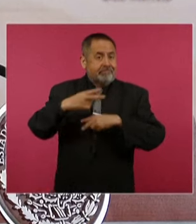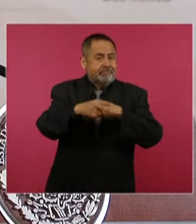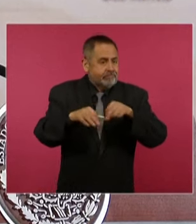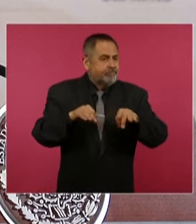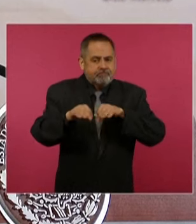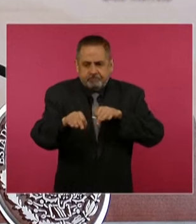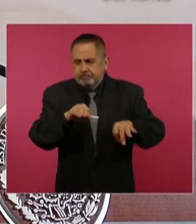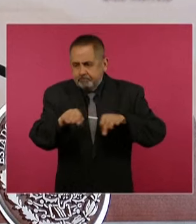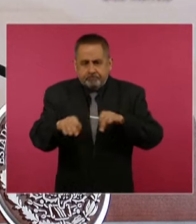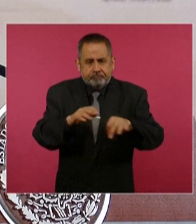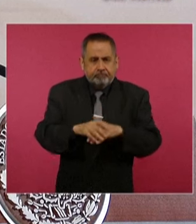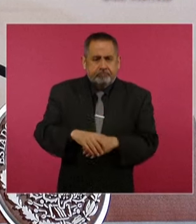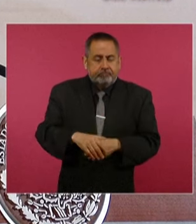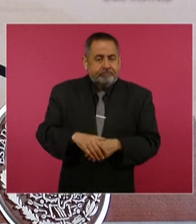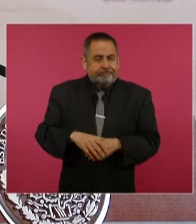a